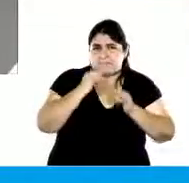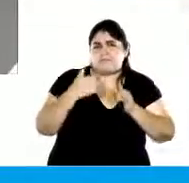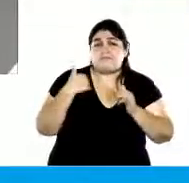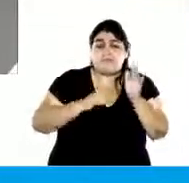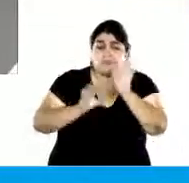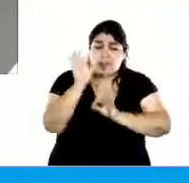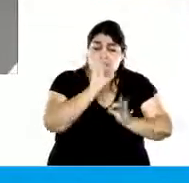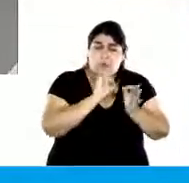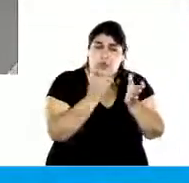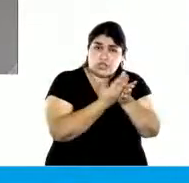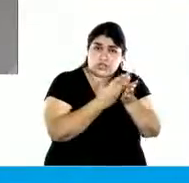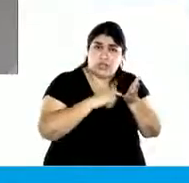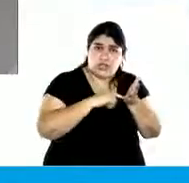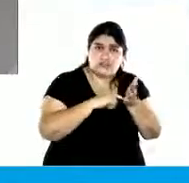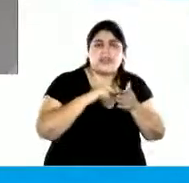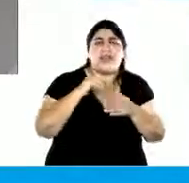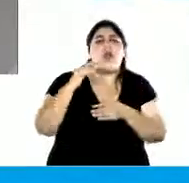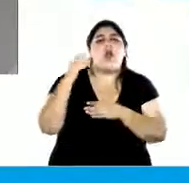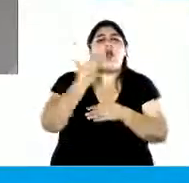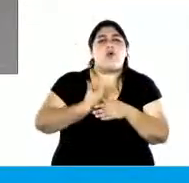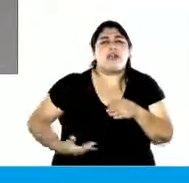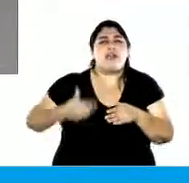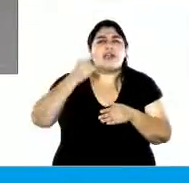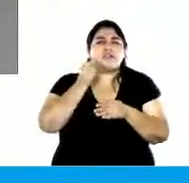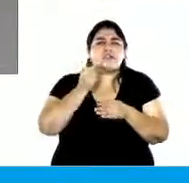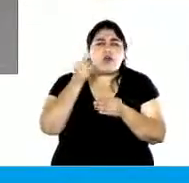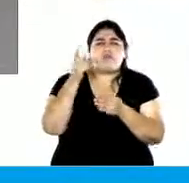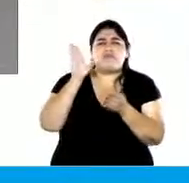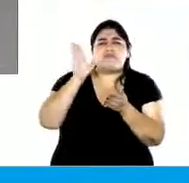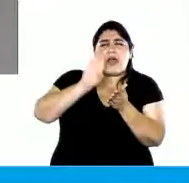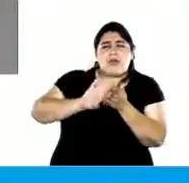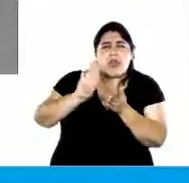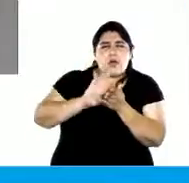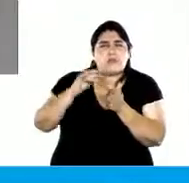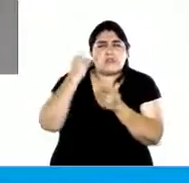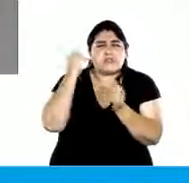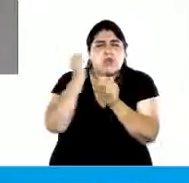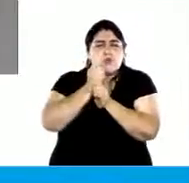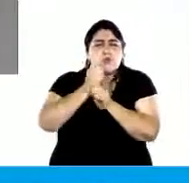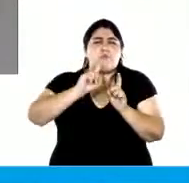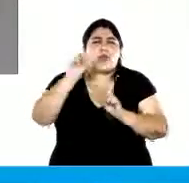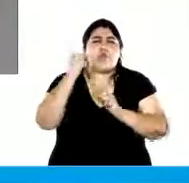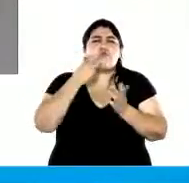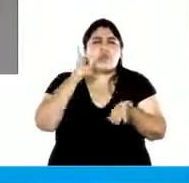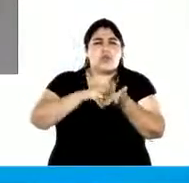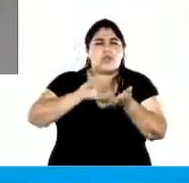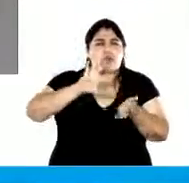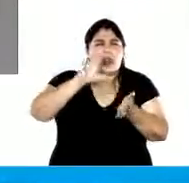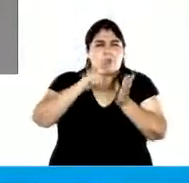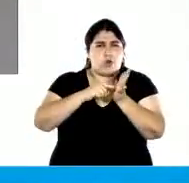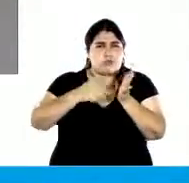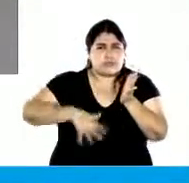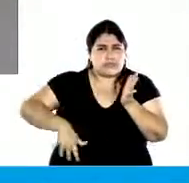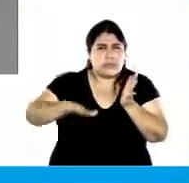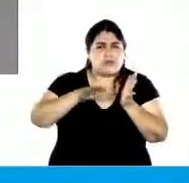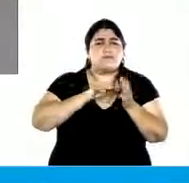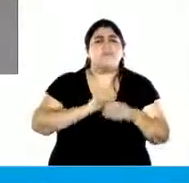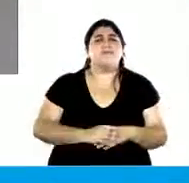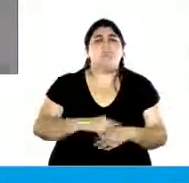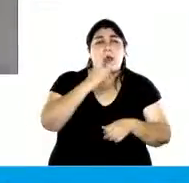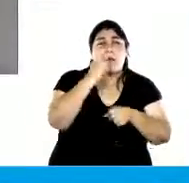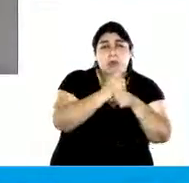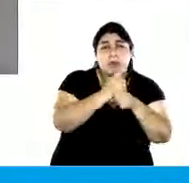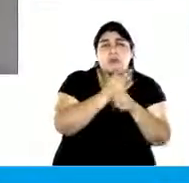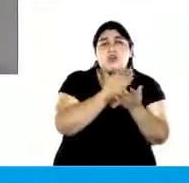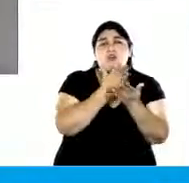proyecto enviado por el gobernador Kicillof, proponiendo una moratoria para algunos impuestos provinciales. La primera